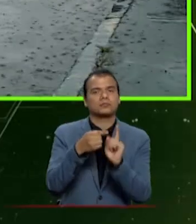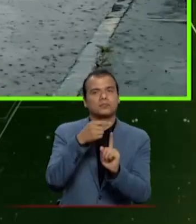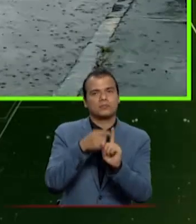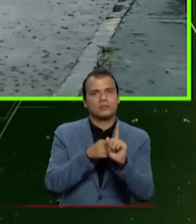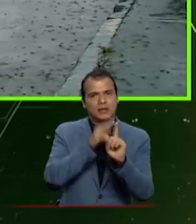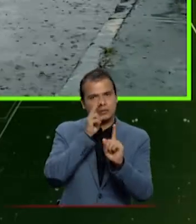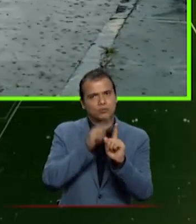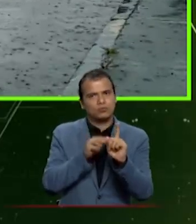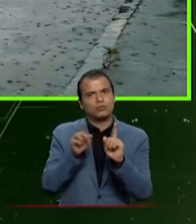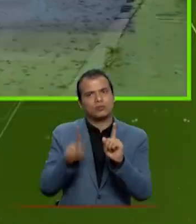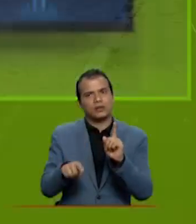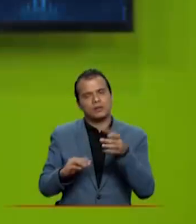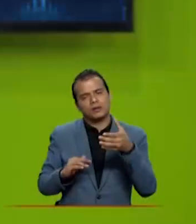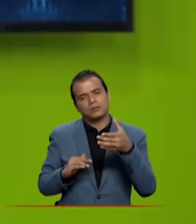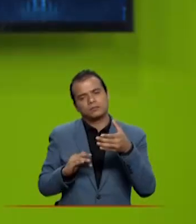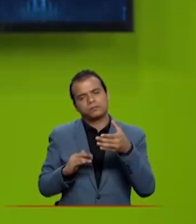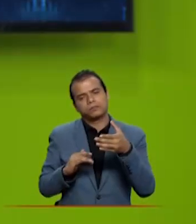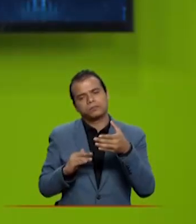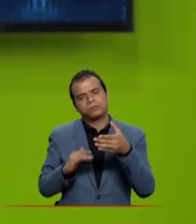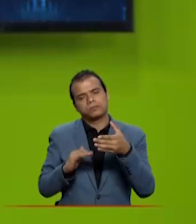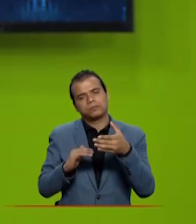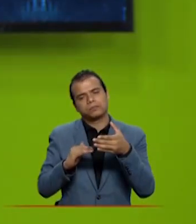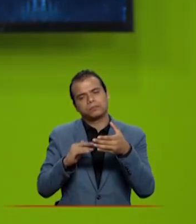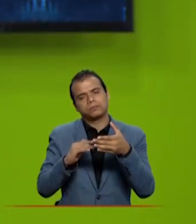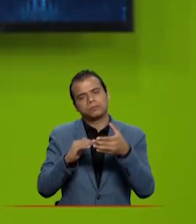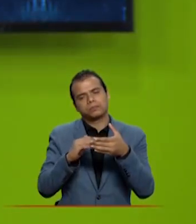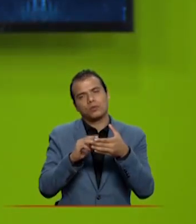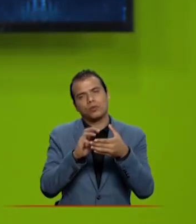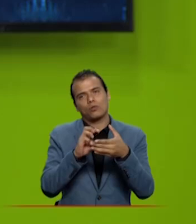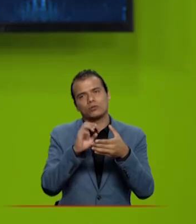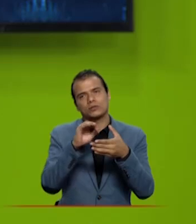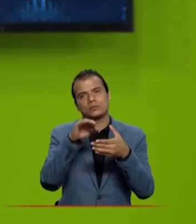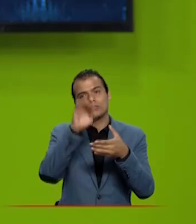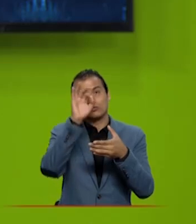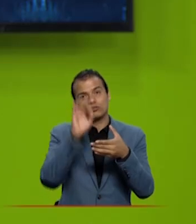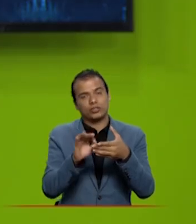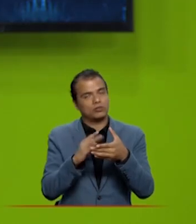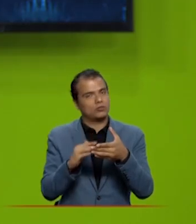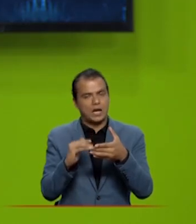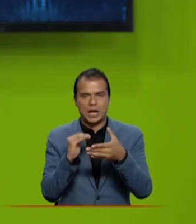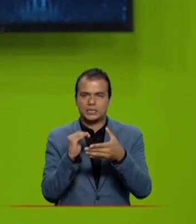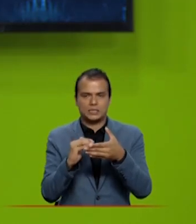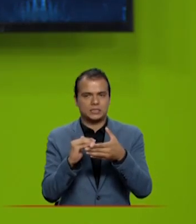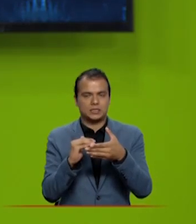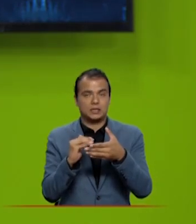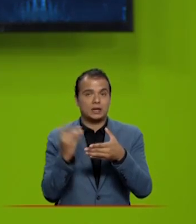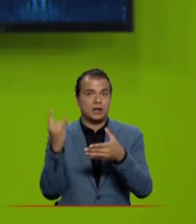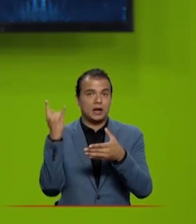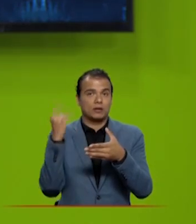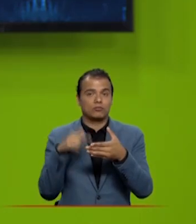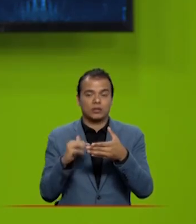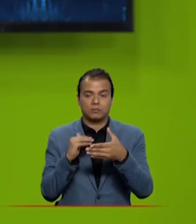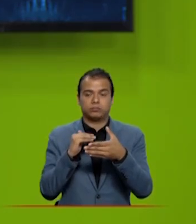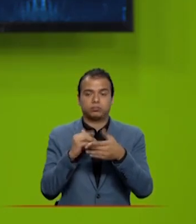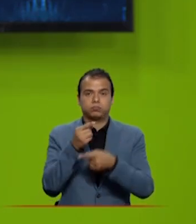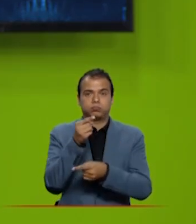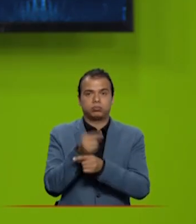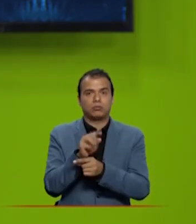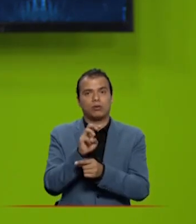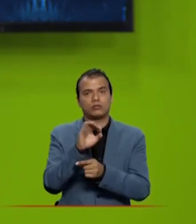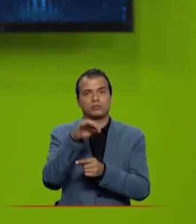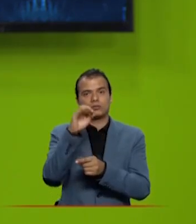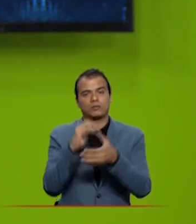embalse máximo hasta el 80 por momento en el cual debemos empezar a a disminuirlo a bajarle su nivel para que